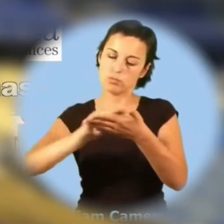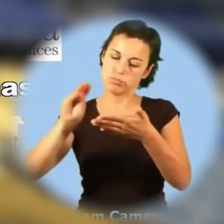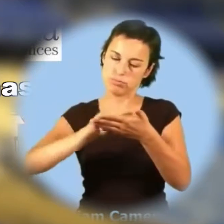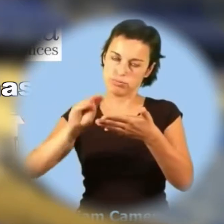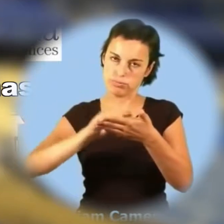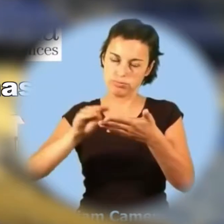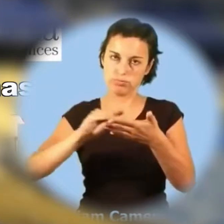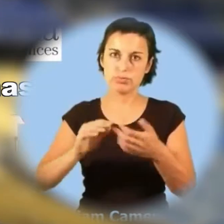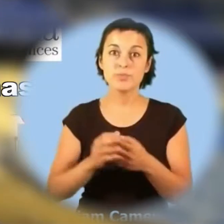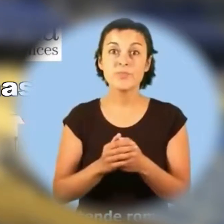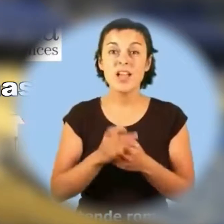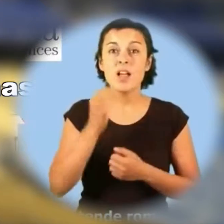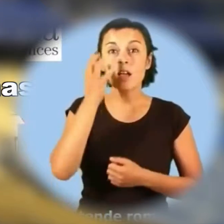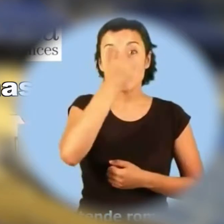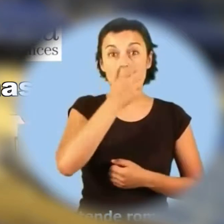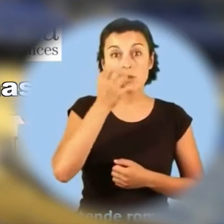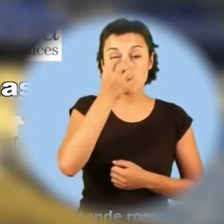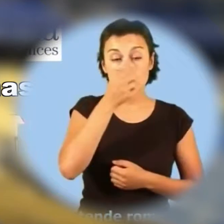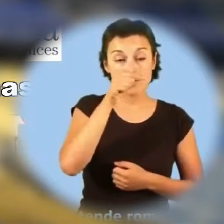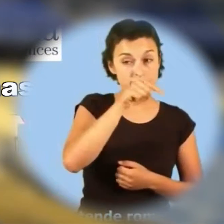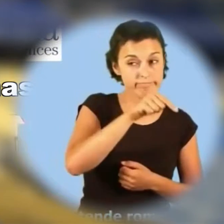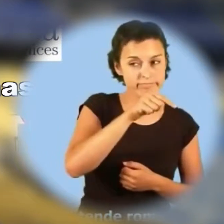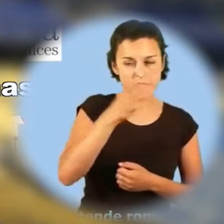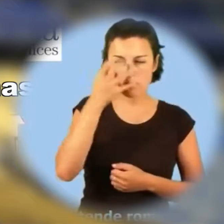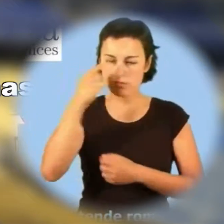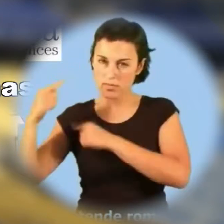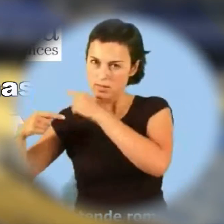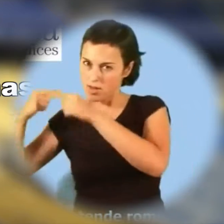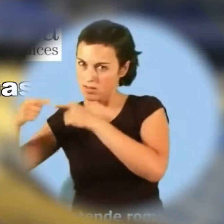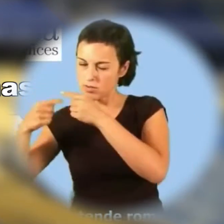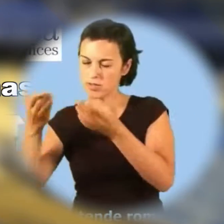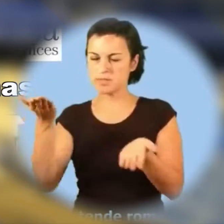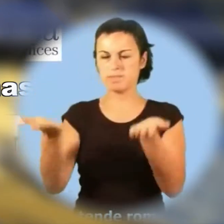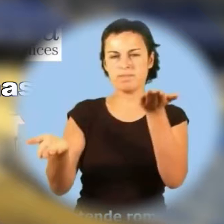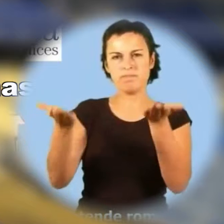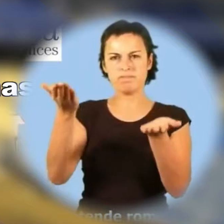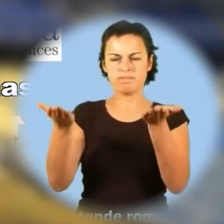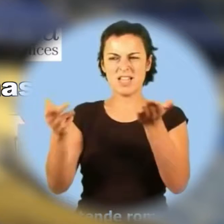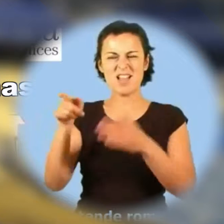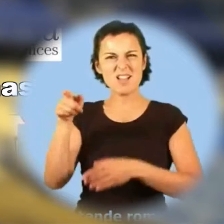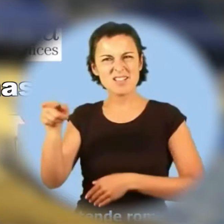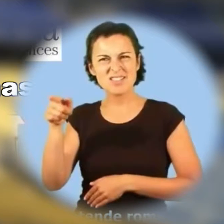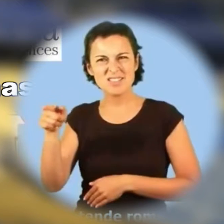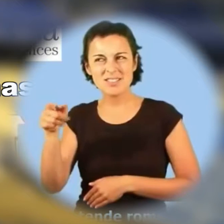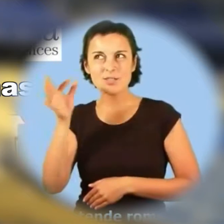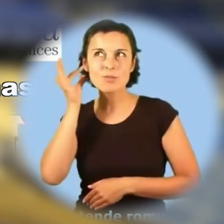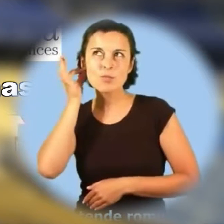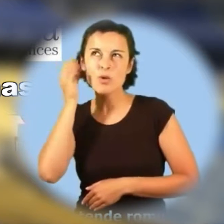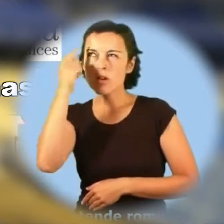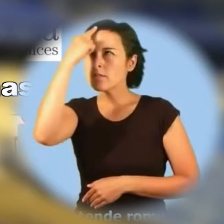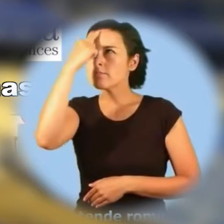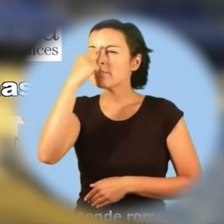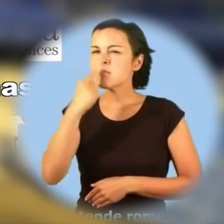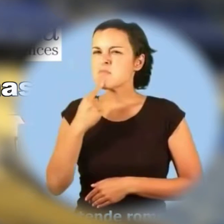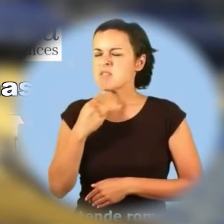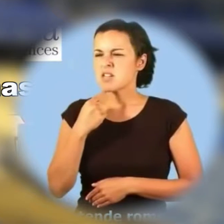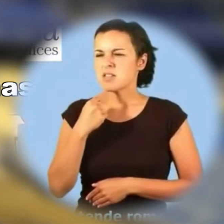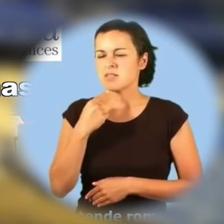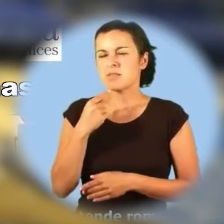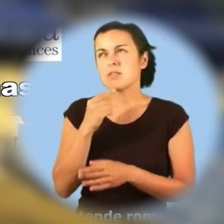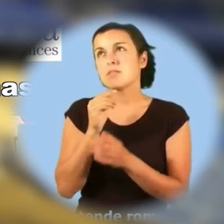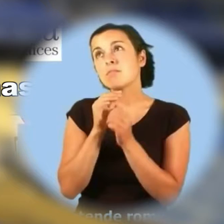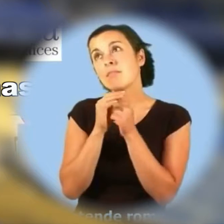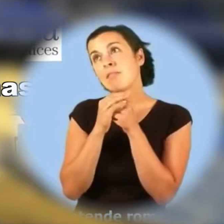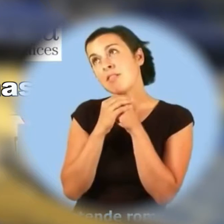La Municipalidad de Concepción cuenta con un Plan Integral de Seguridad y Evacuación para así proteger la integridad de las personas